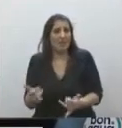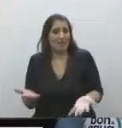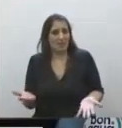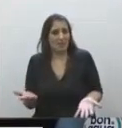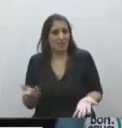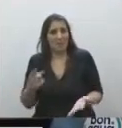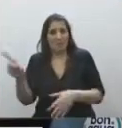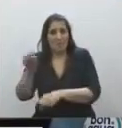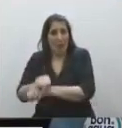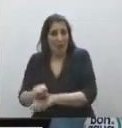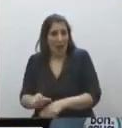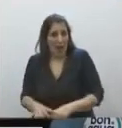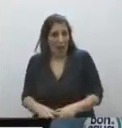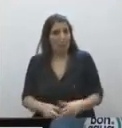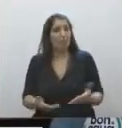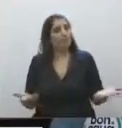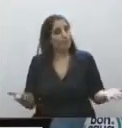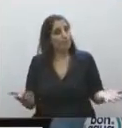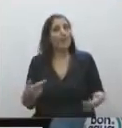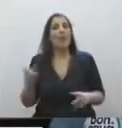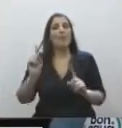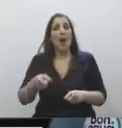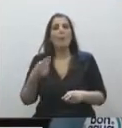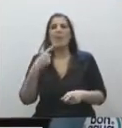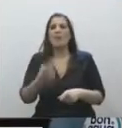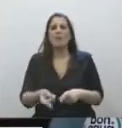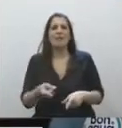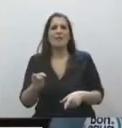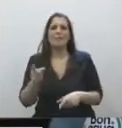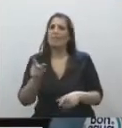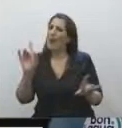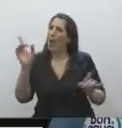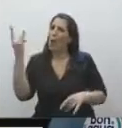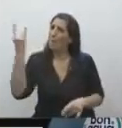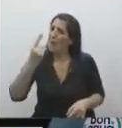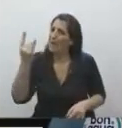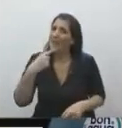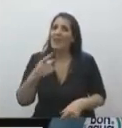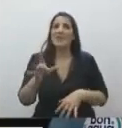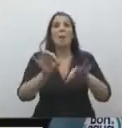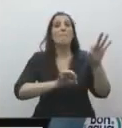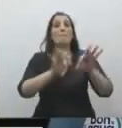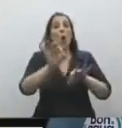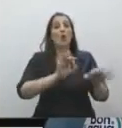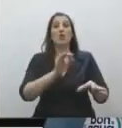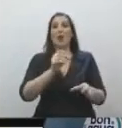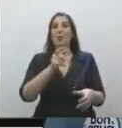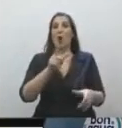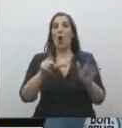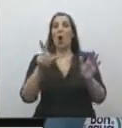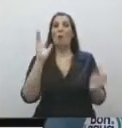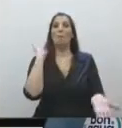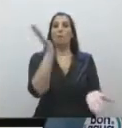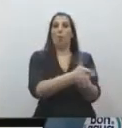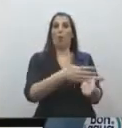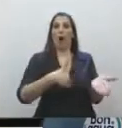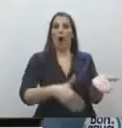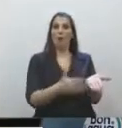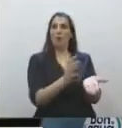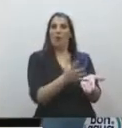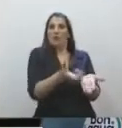se rechazó la ley y por el otro lado funcionarios del gobierno nacional siguen avanzando como si nada hubiera pasado, o